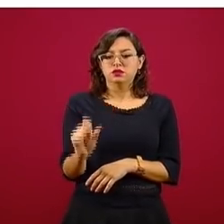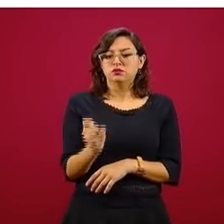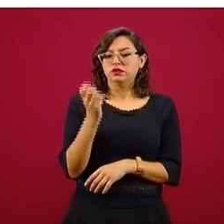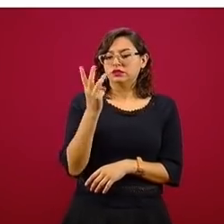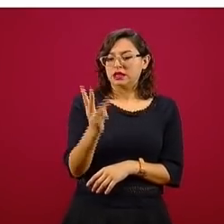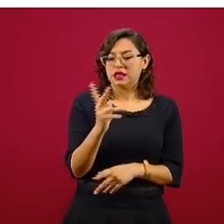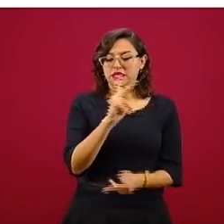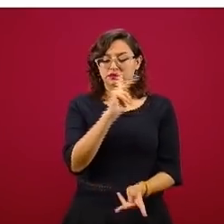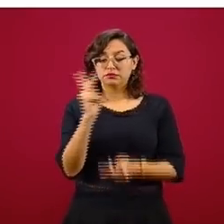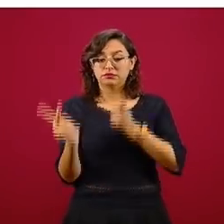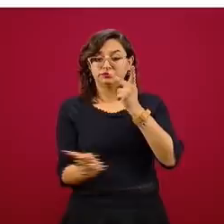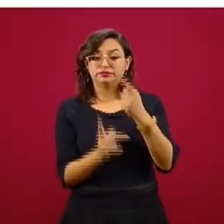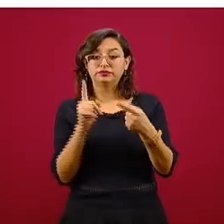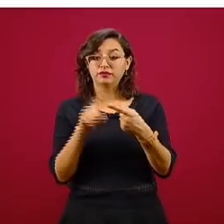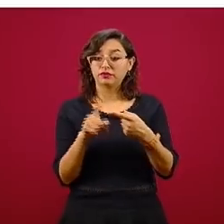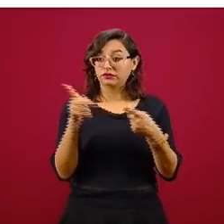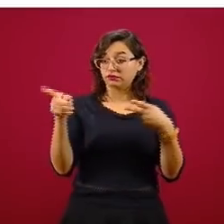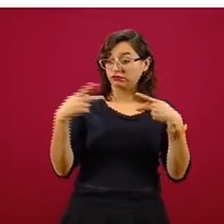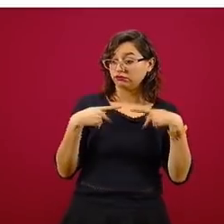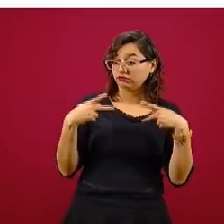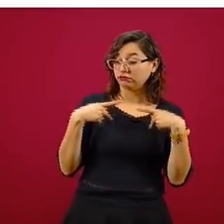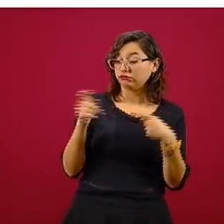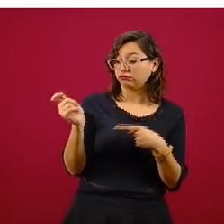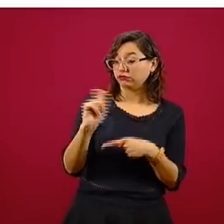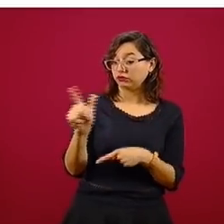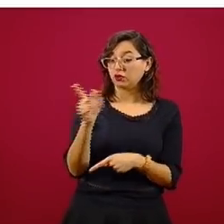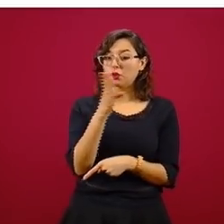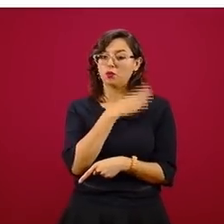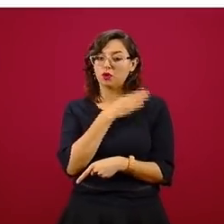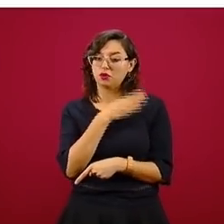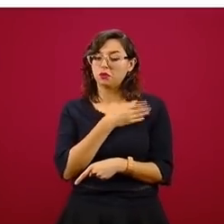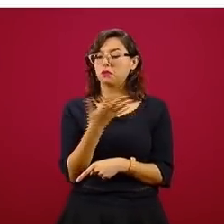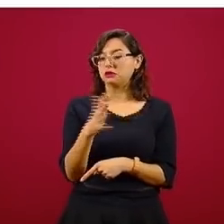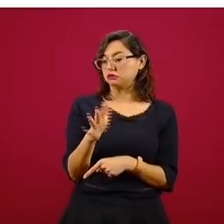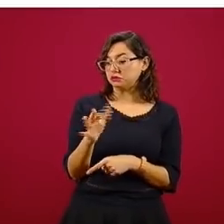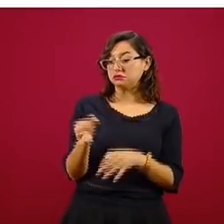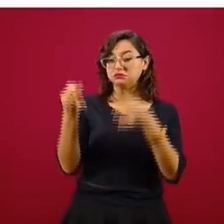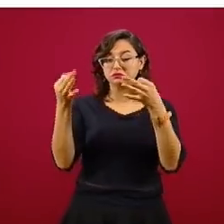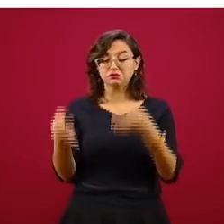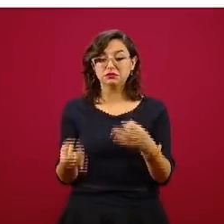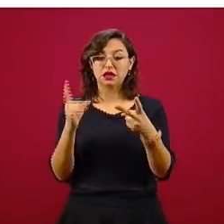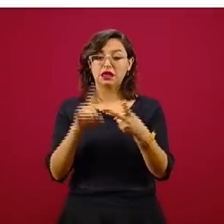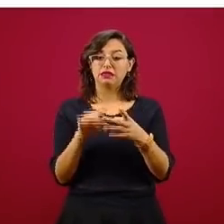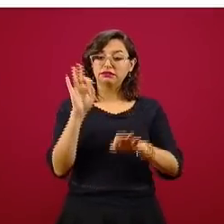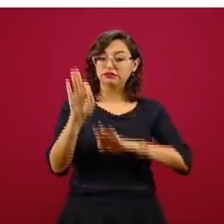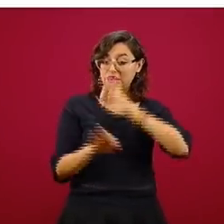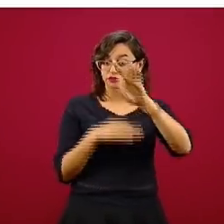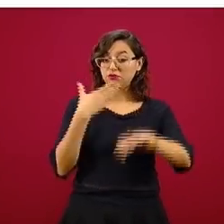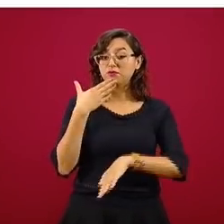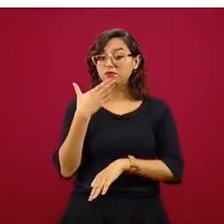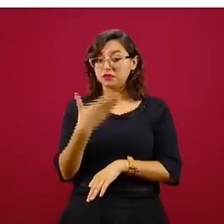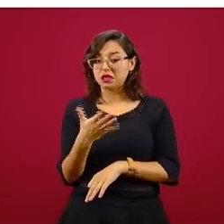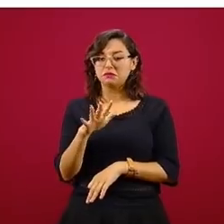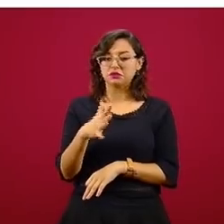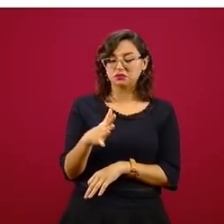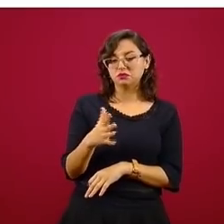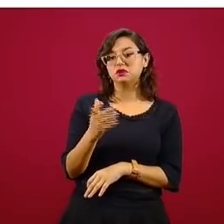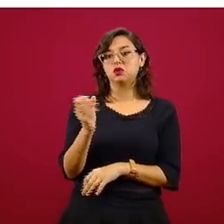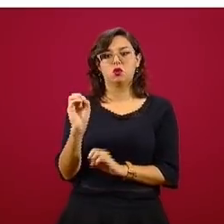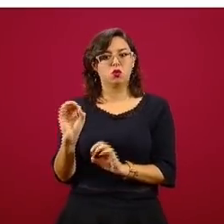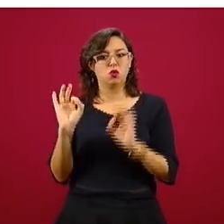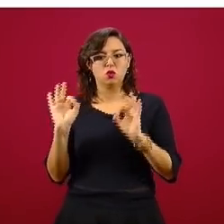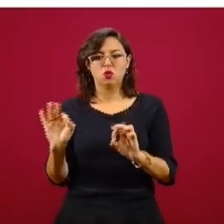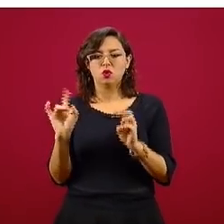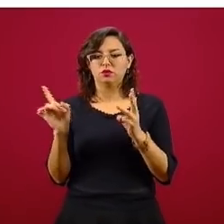simples. ¿Considera que el profesionalismo de la persona fue bueno, muy bueno o excelente? ¿Cómo calificó el trato? ¿Cómo califica la atención? Y después, la